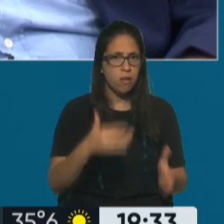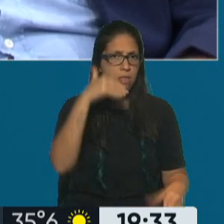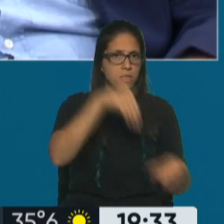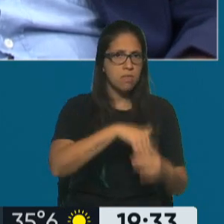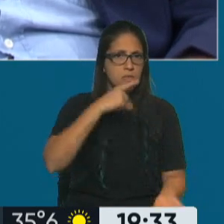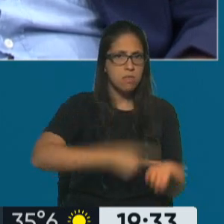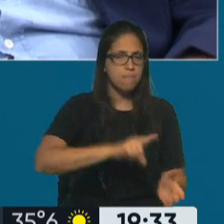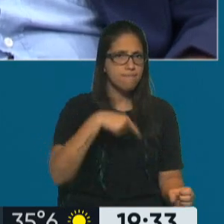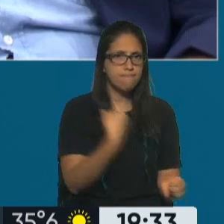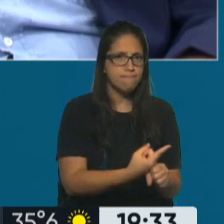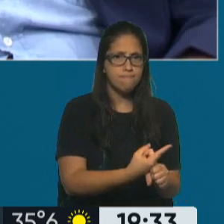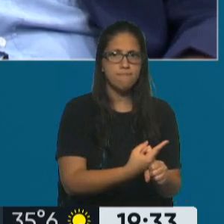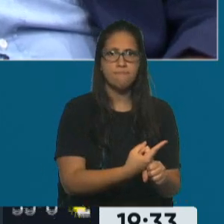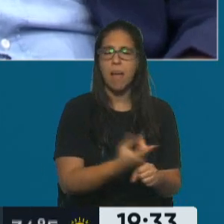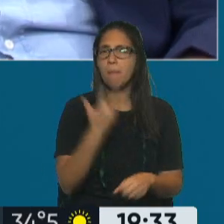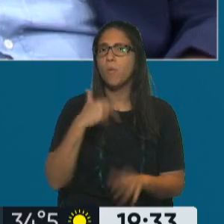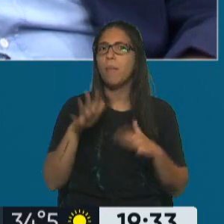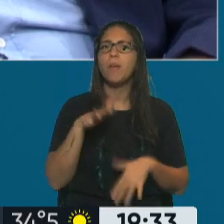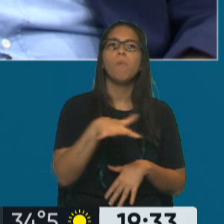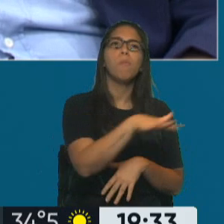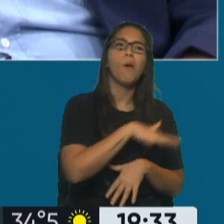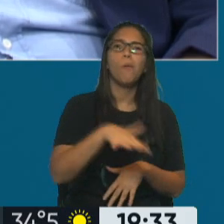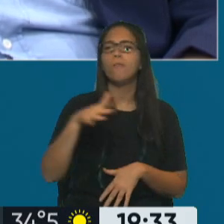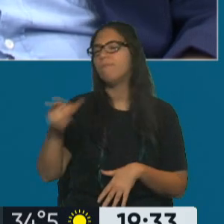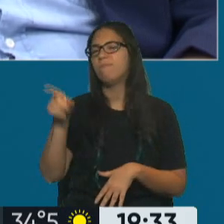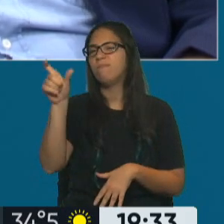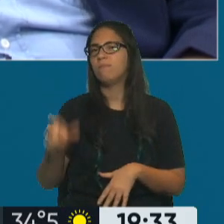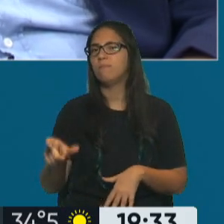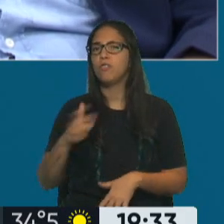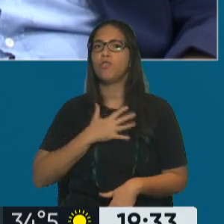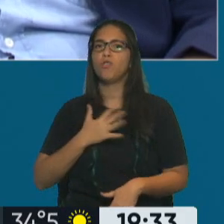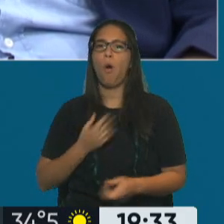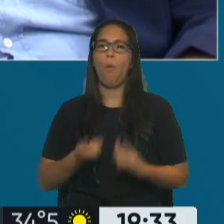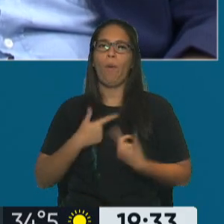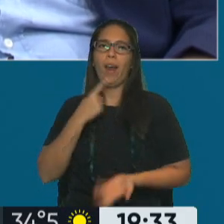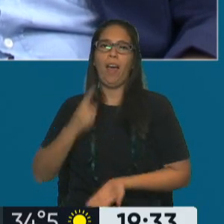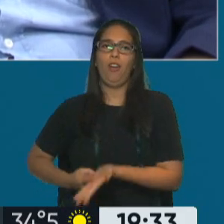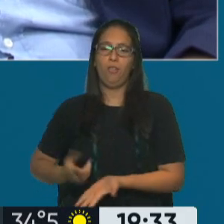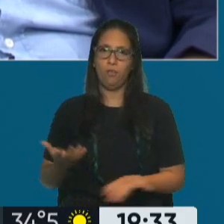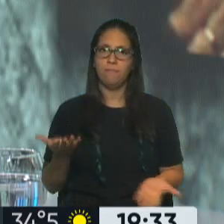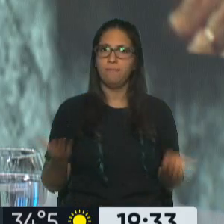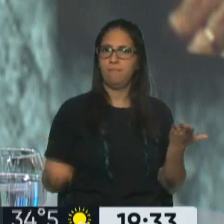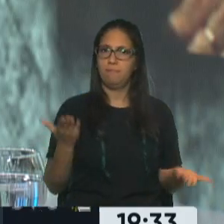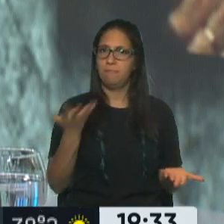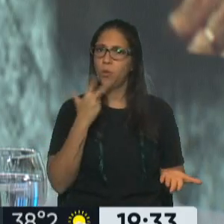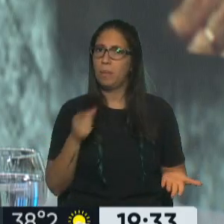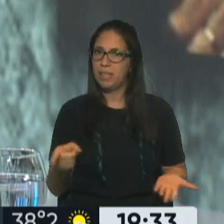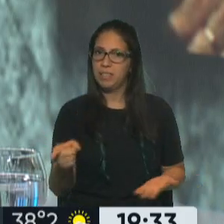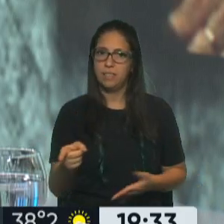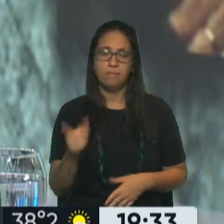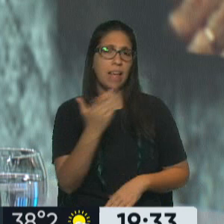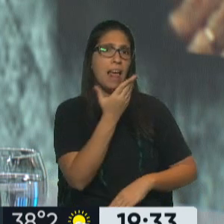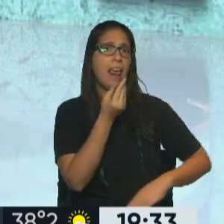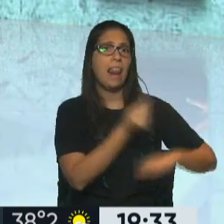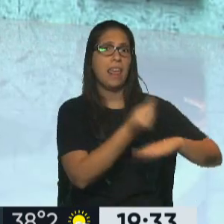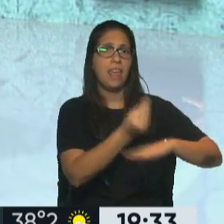gusta más soberano que pueblo justamente por por esa cuestión de la descalificación de lo popular no Bueno digo con líderes proscriptos caso